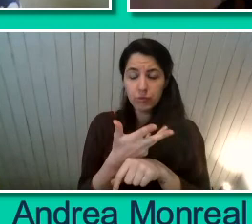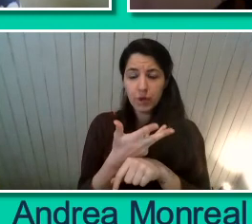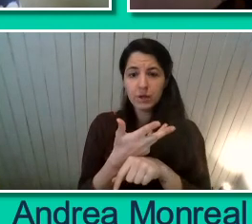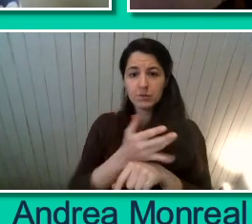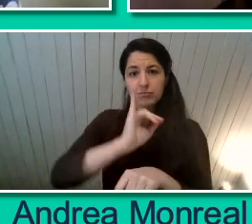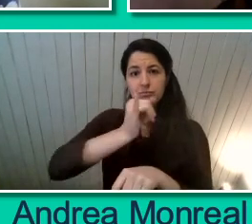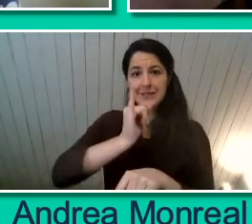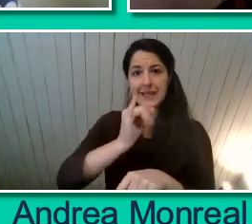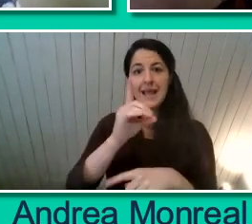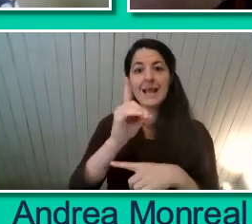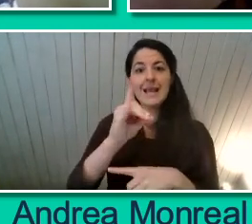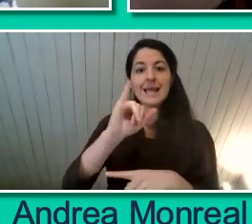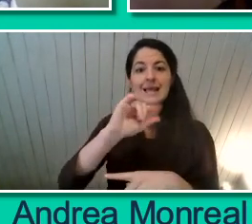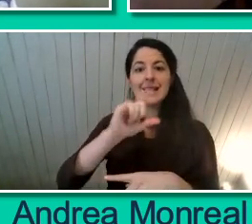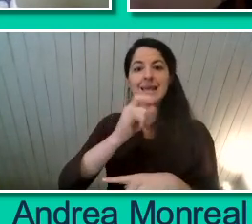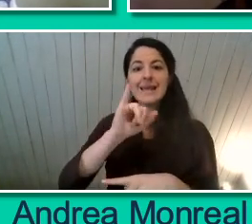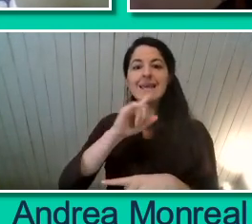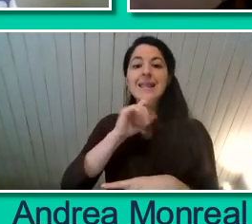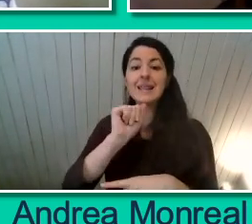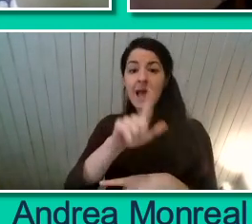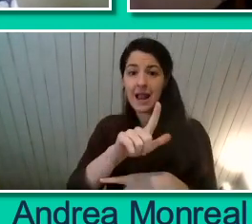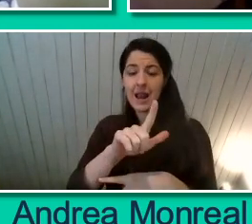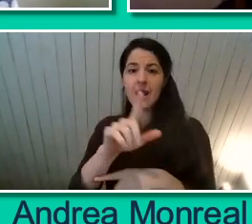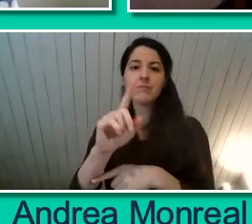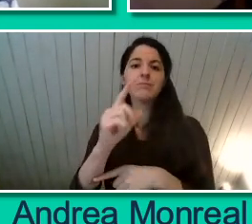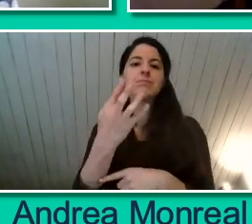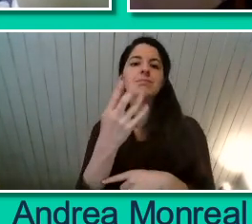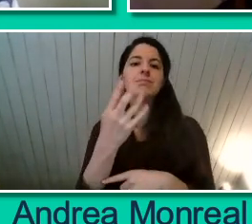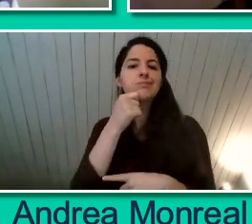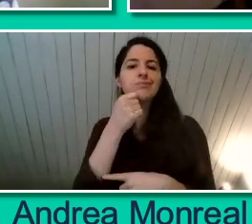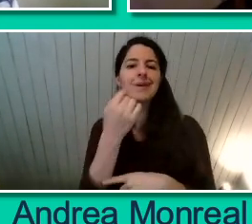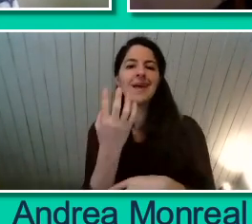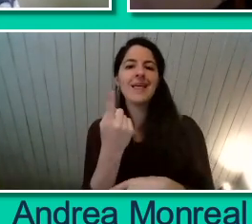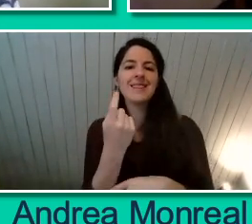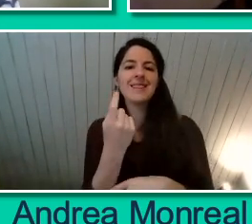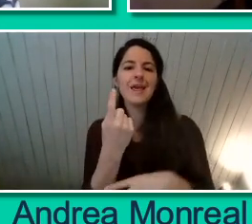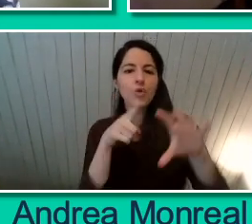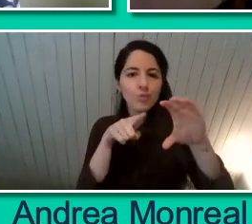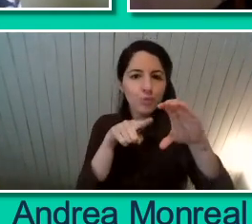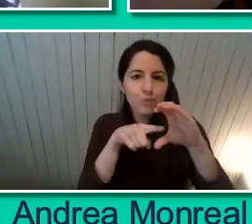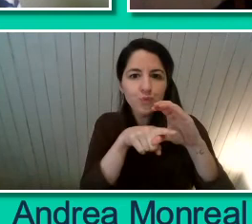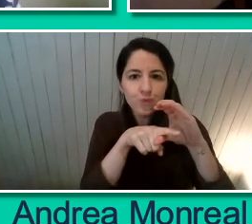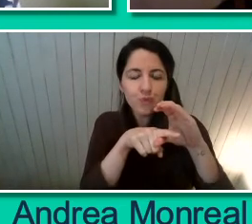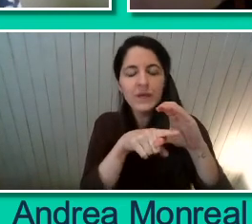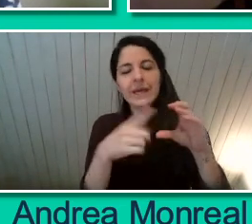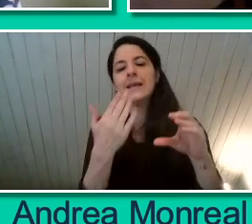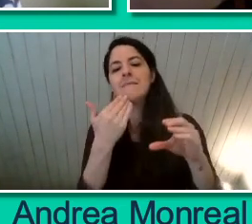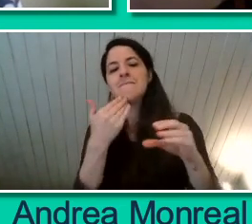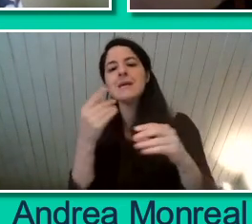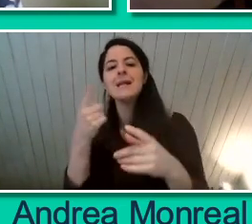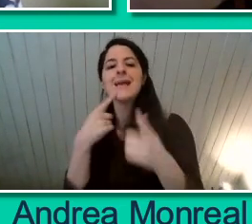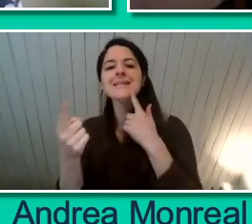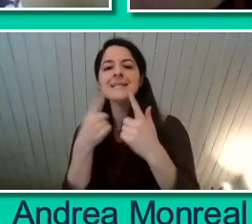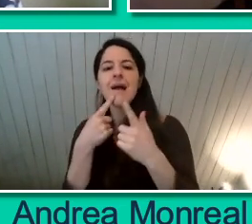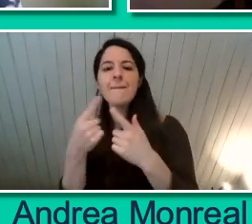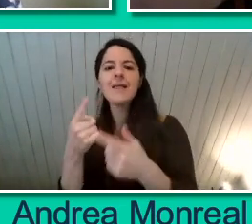rectal y el examen de sangre. El examen de sangre lo que